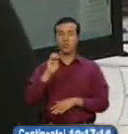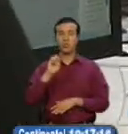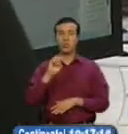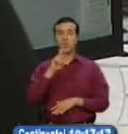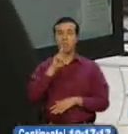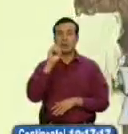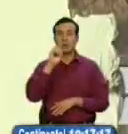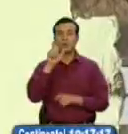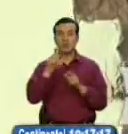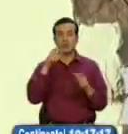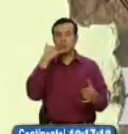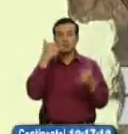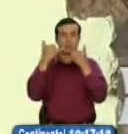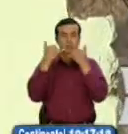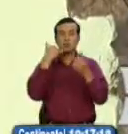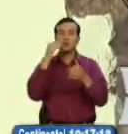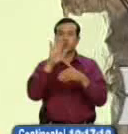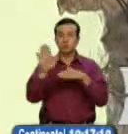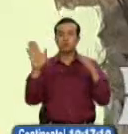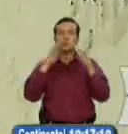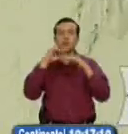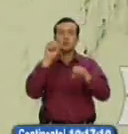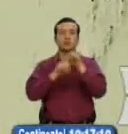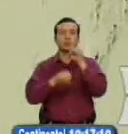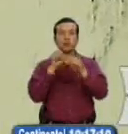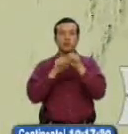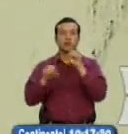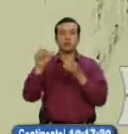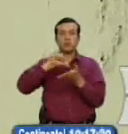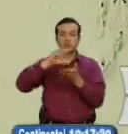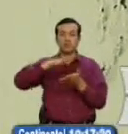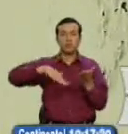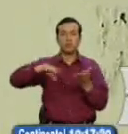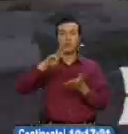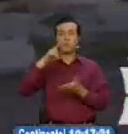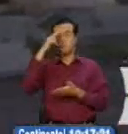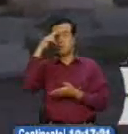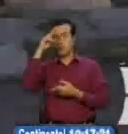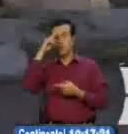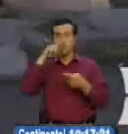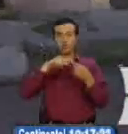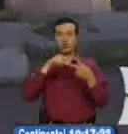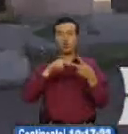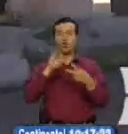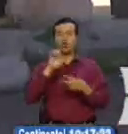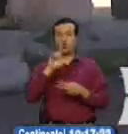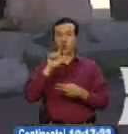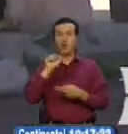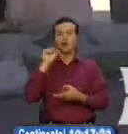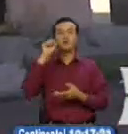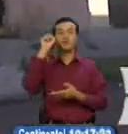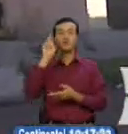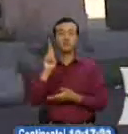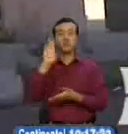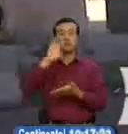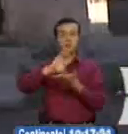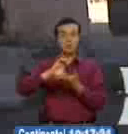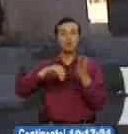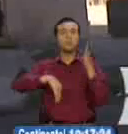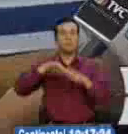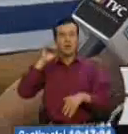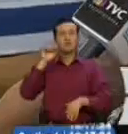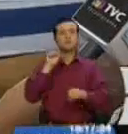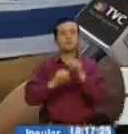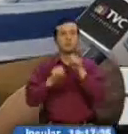de la ciudadanía que reportaron daños en viviendas, en la Ciudadela México y en La Tola, en el sur y centro respectivamente, los daños más